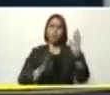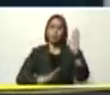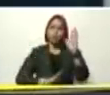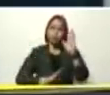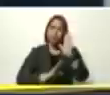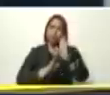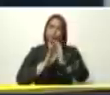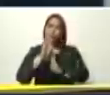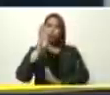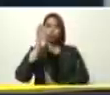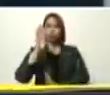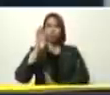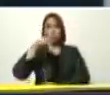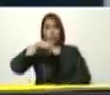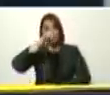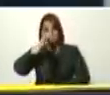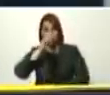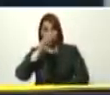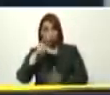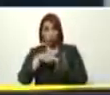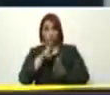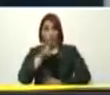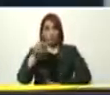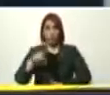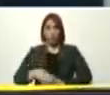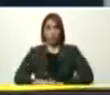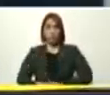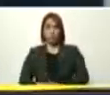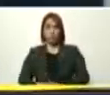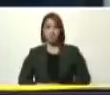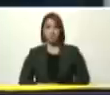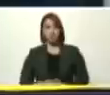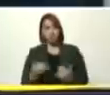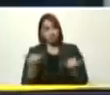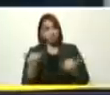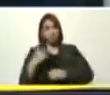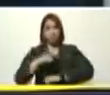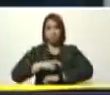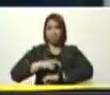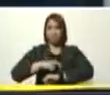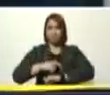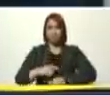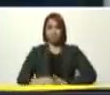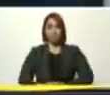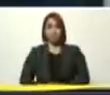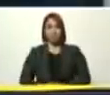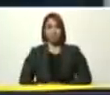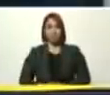creciente. Este año 2021, en este tiempo de